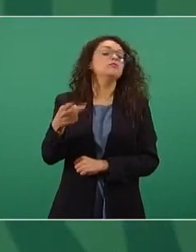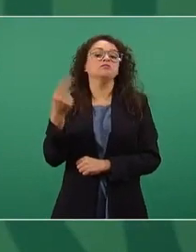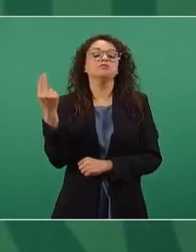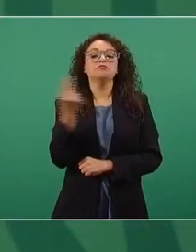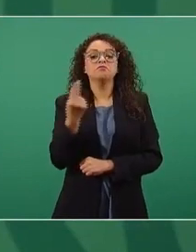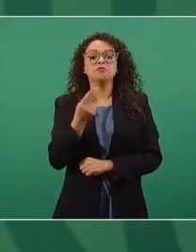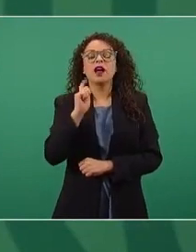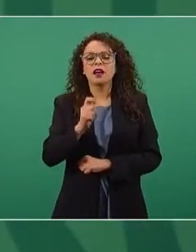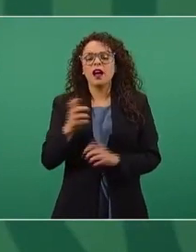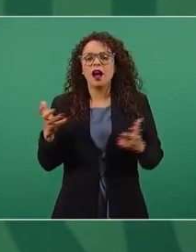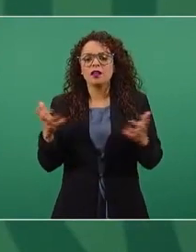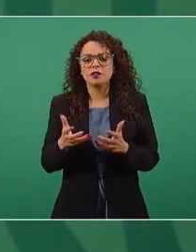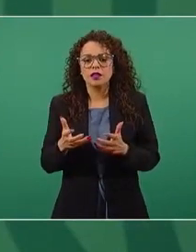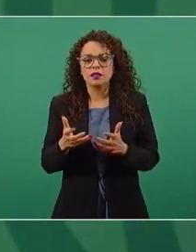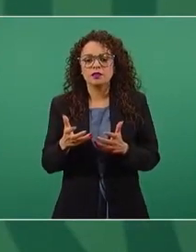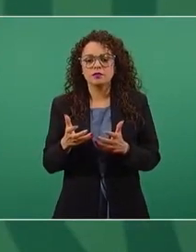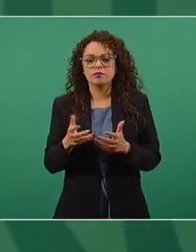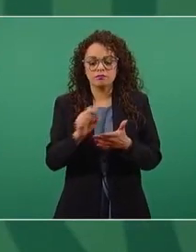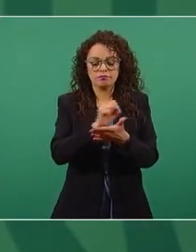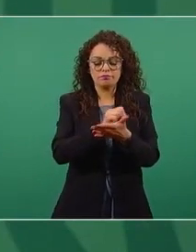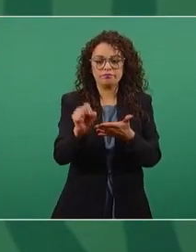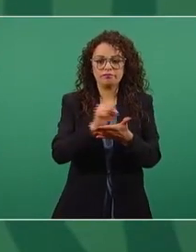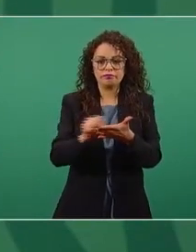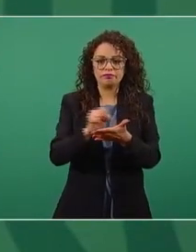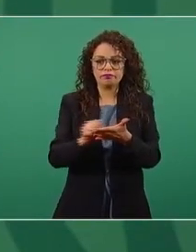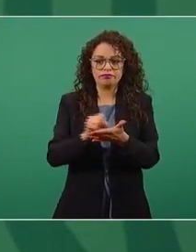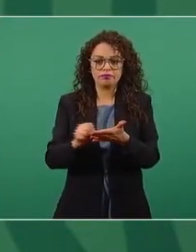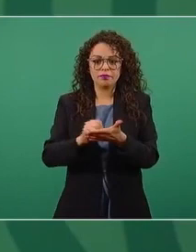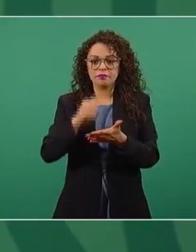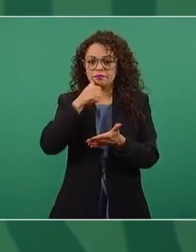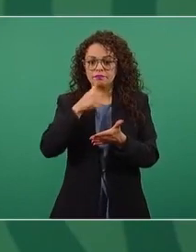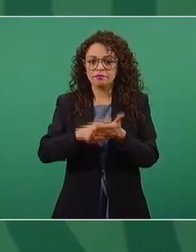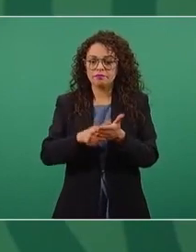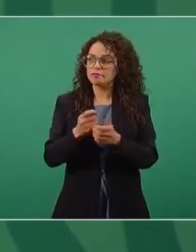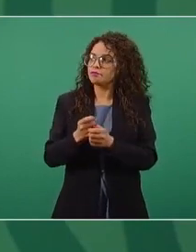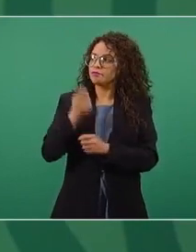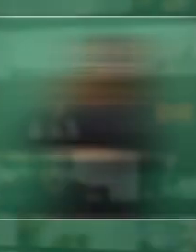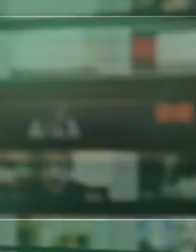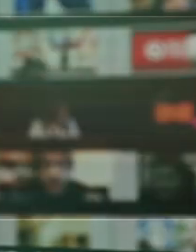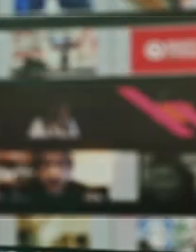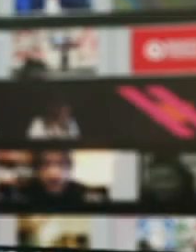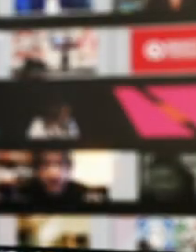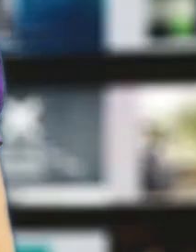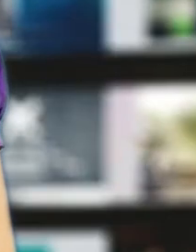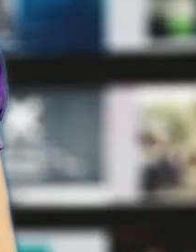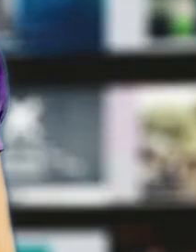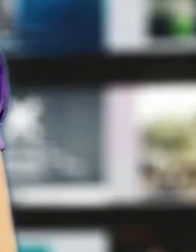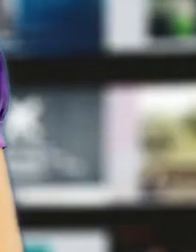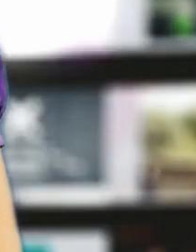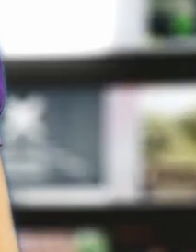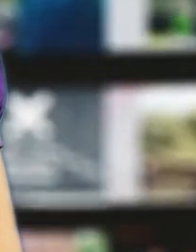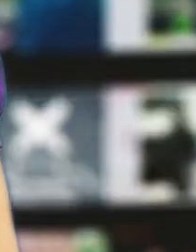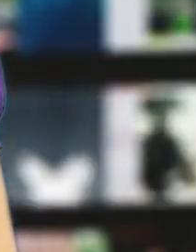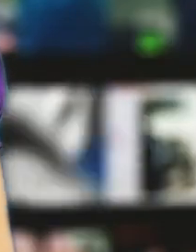diplomática al gobierno de Estados Unidos, y lo haríamos. De modo que